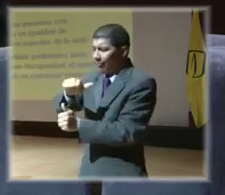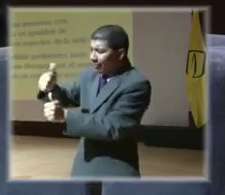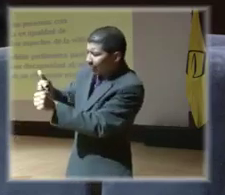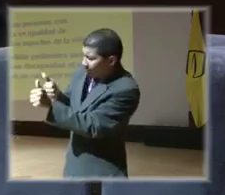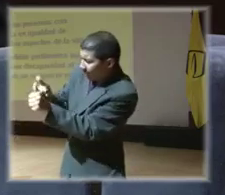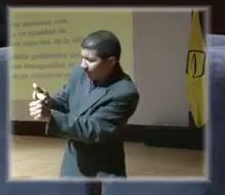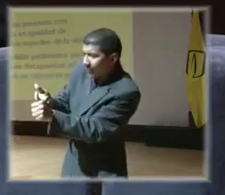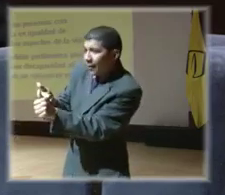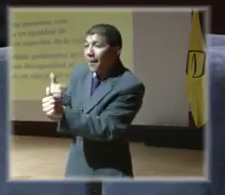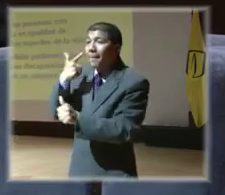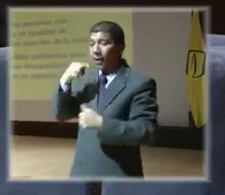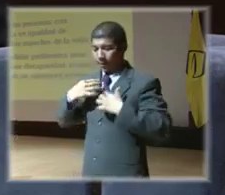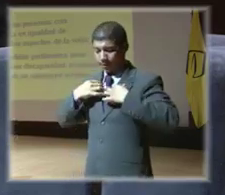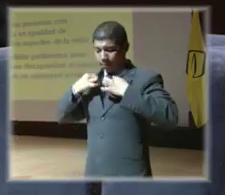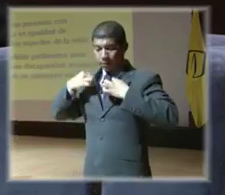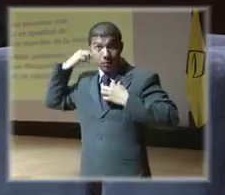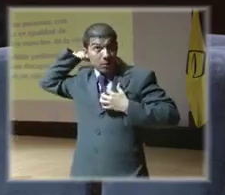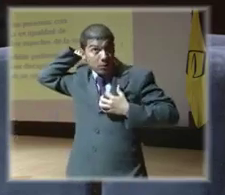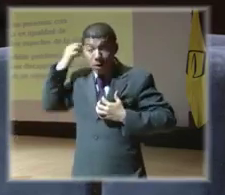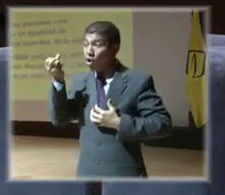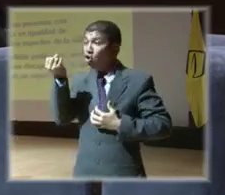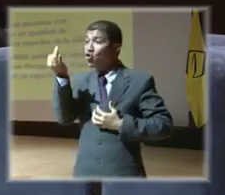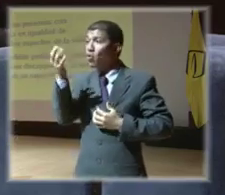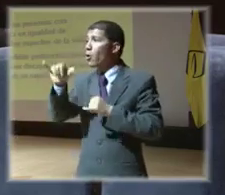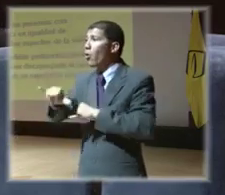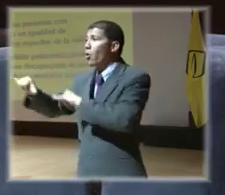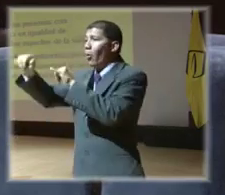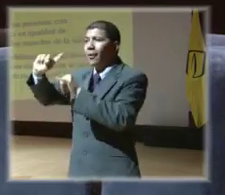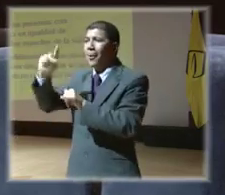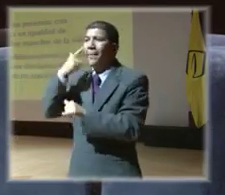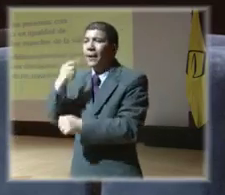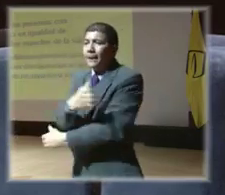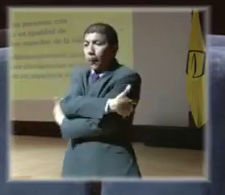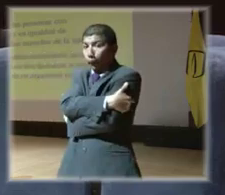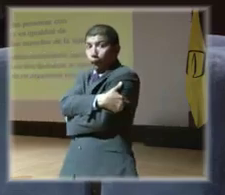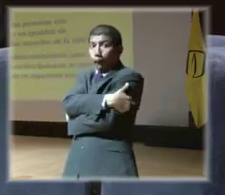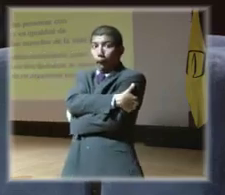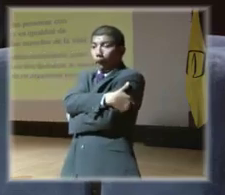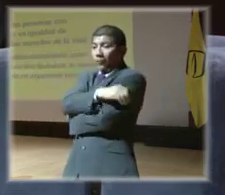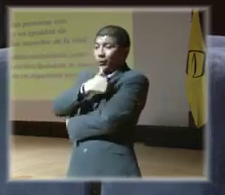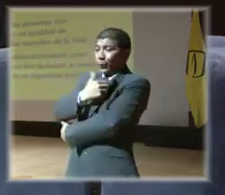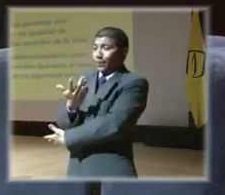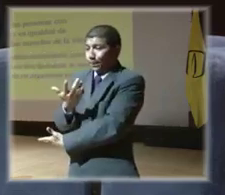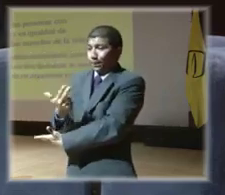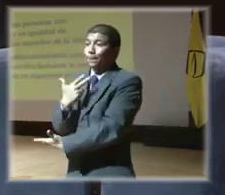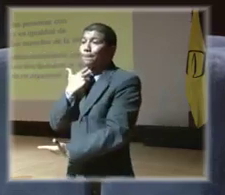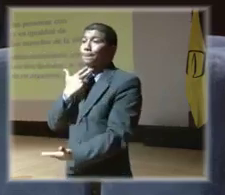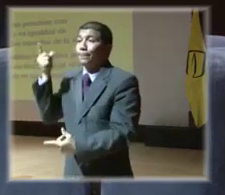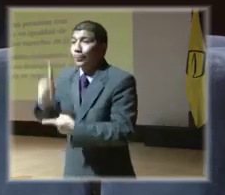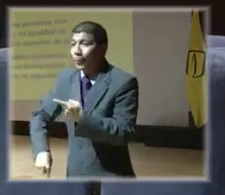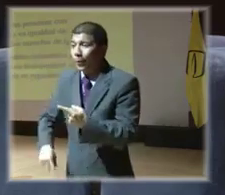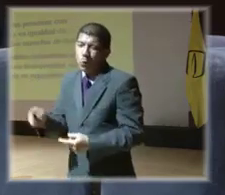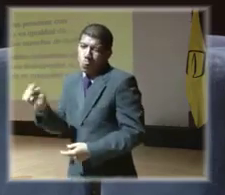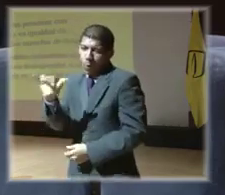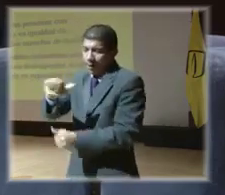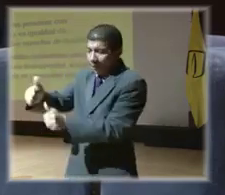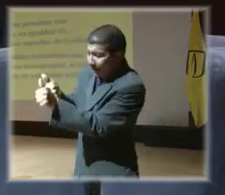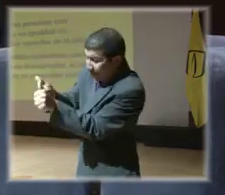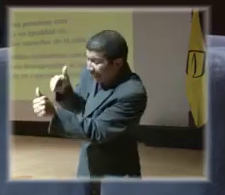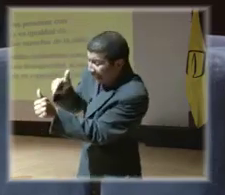de fuerza. Y lo que necesitamos es preguntar cuáles son las circunstancias específicas que está enfrentando cada familia y cada persona